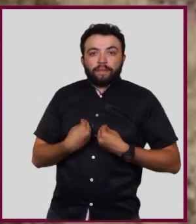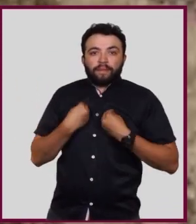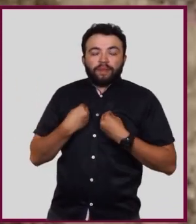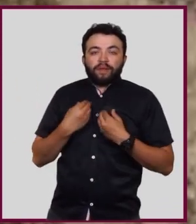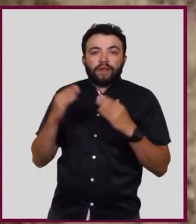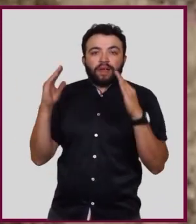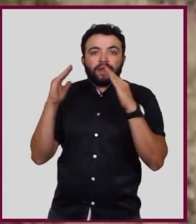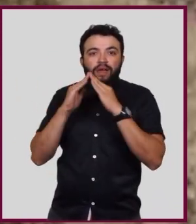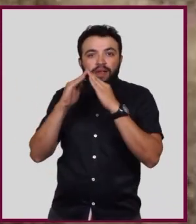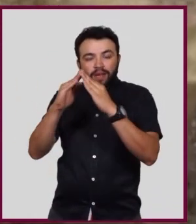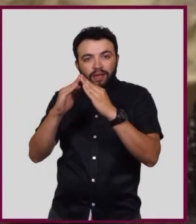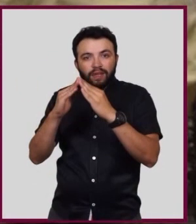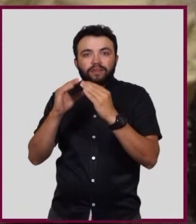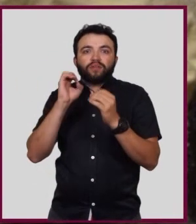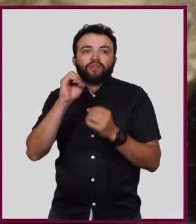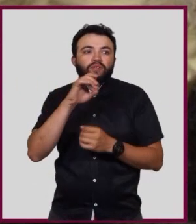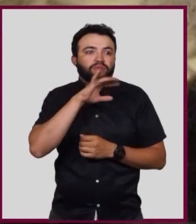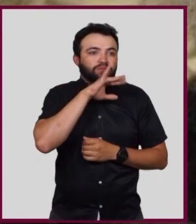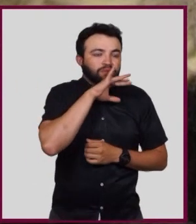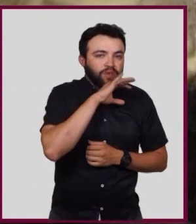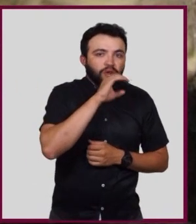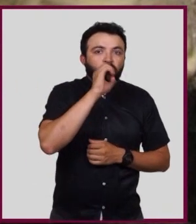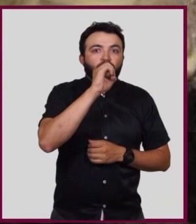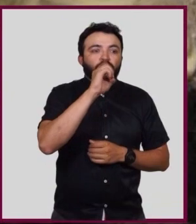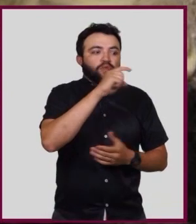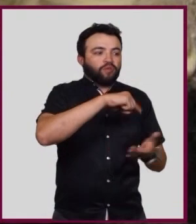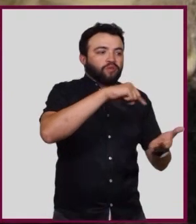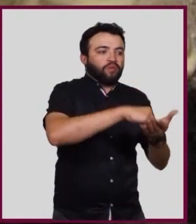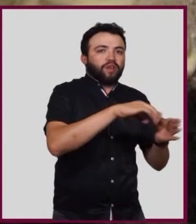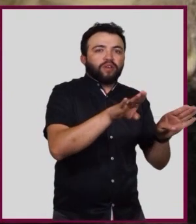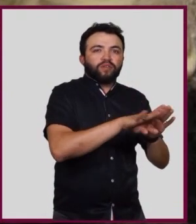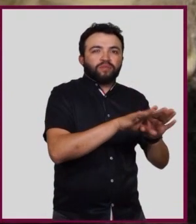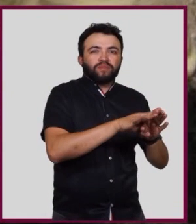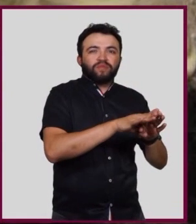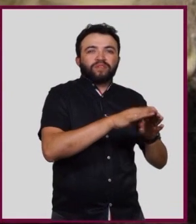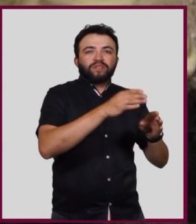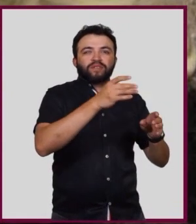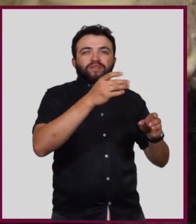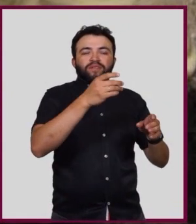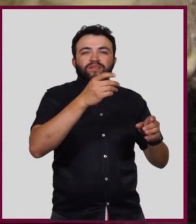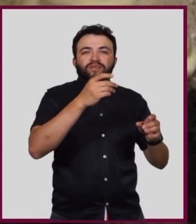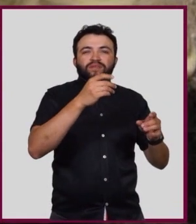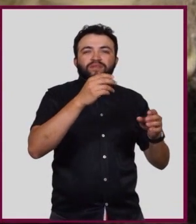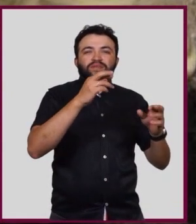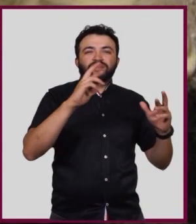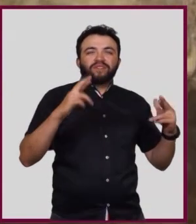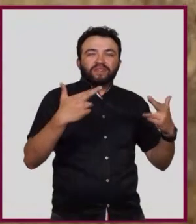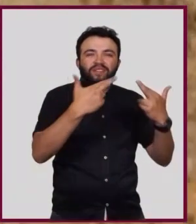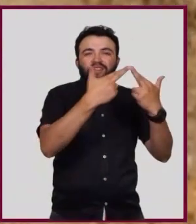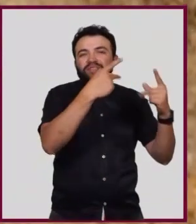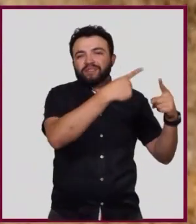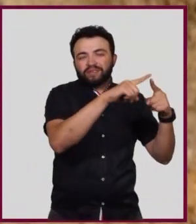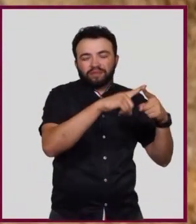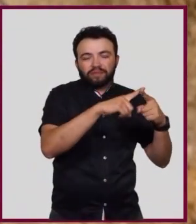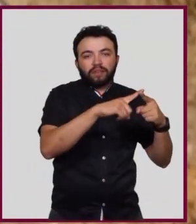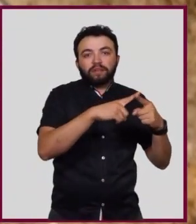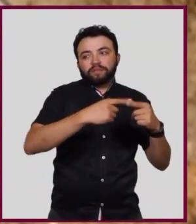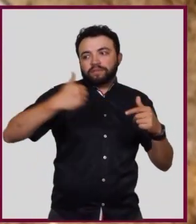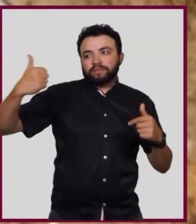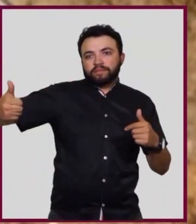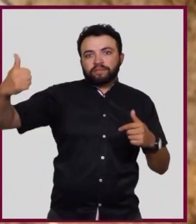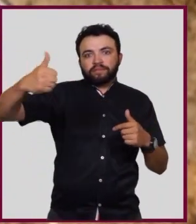o basureros o áreas ceremoniales, entonces a cada arqueólogo pues le toca su